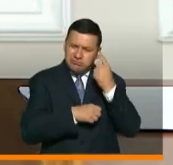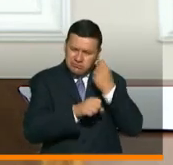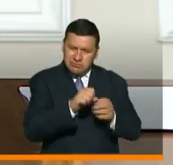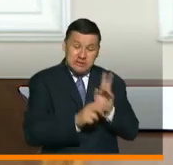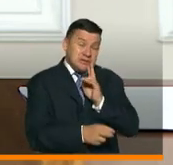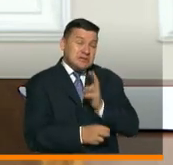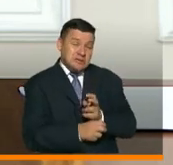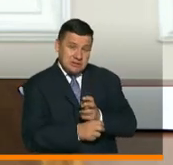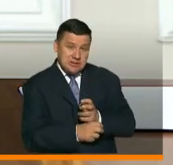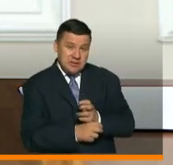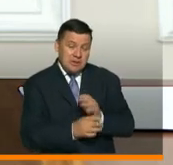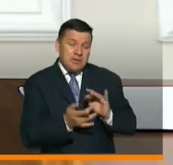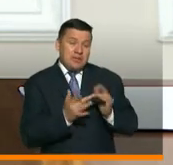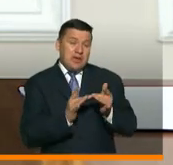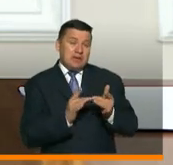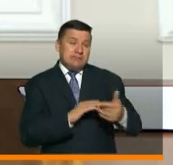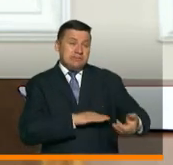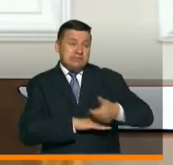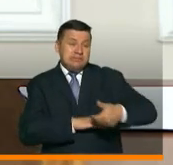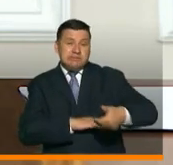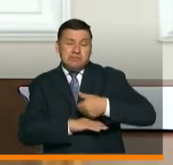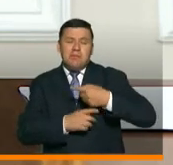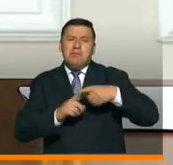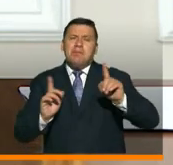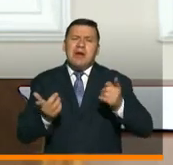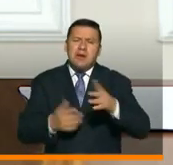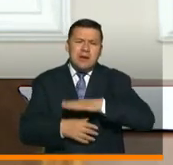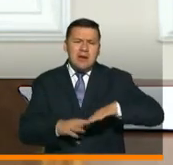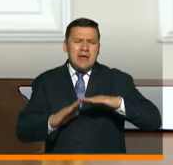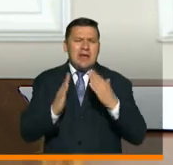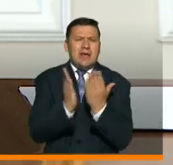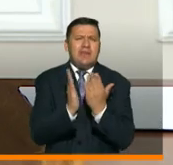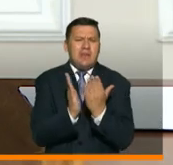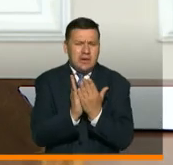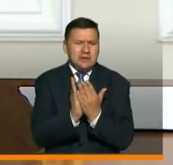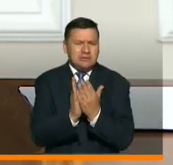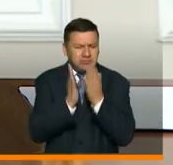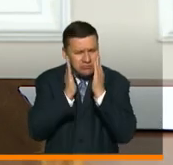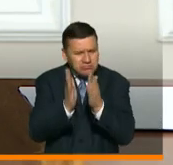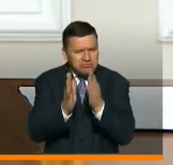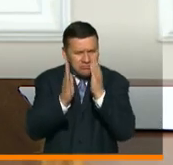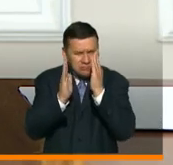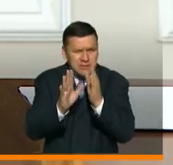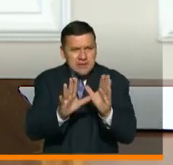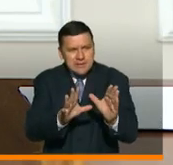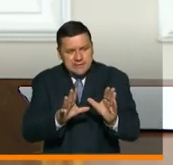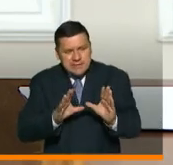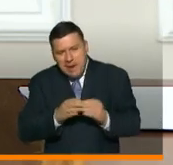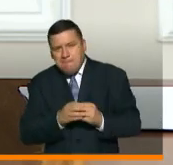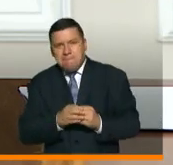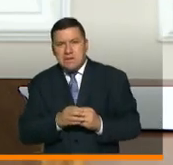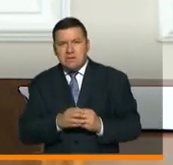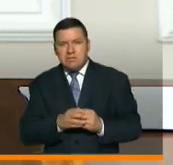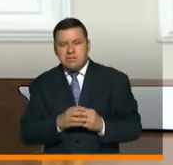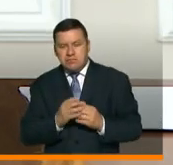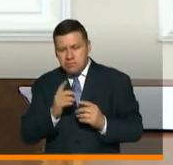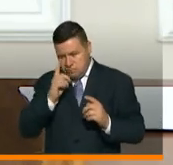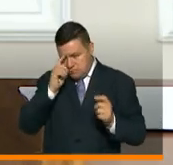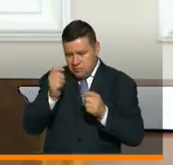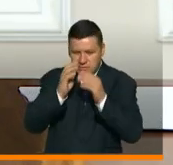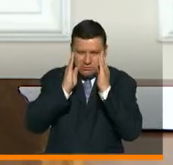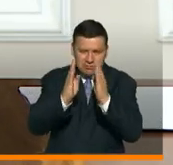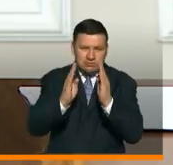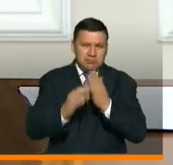pandemia difícil, doloroso y exigente, pero cómo el sector de la educación ha tenido la capacidad de adaptarse, de reinventarse y de